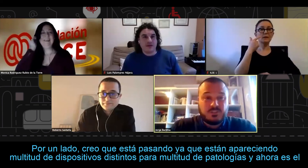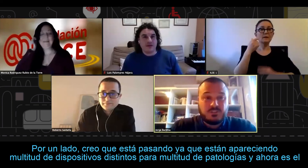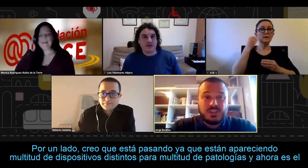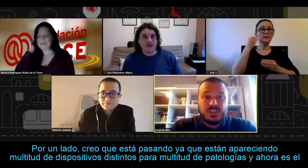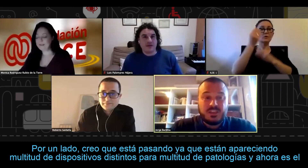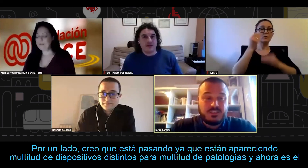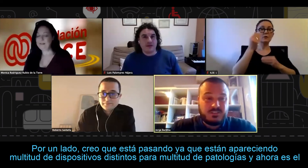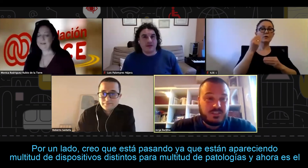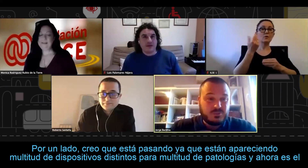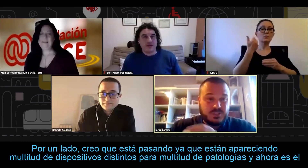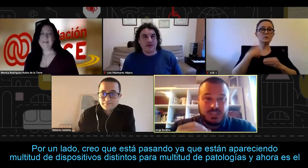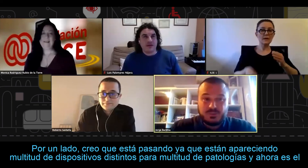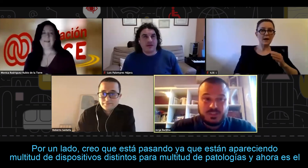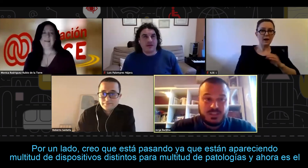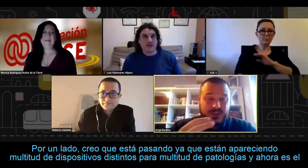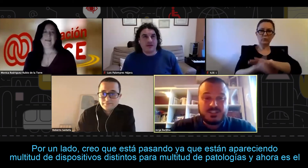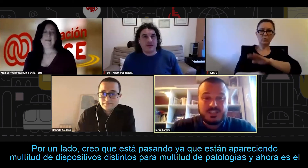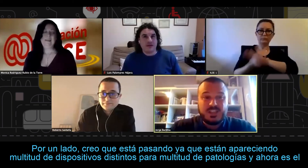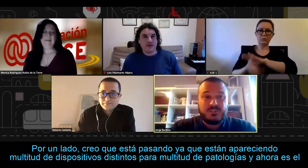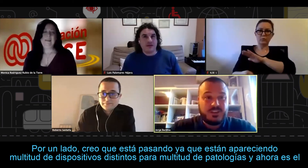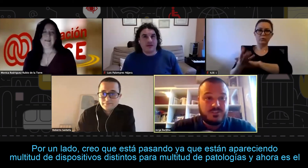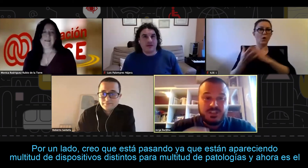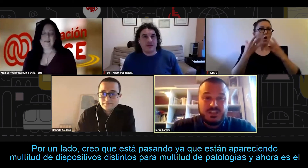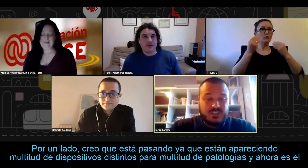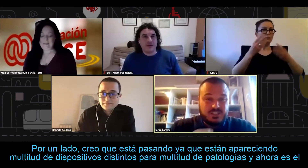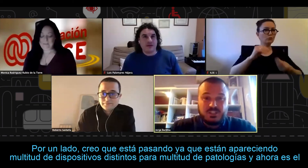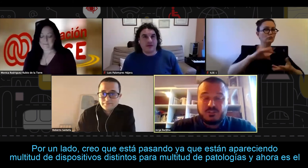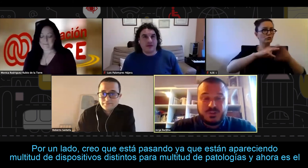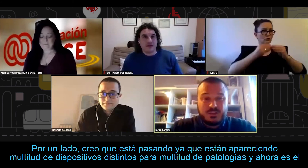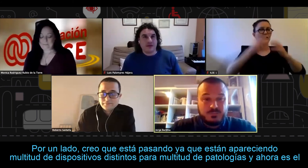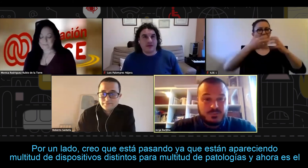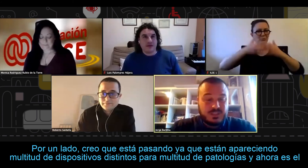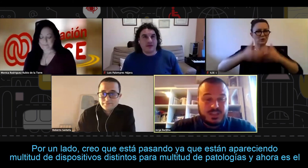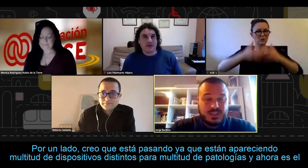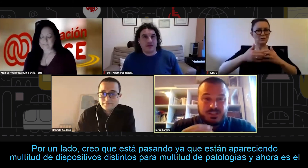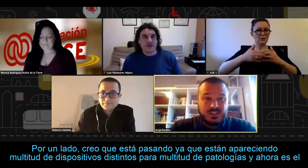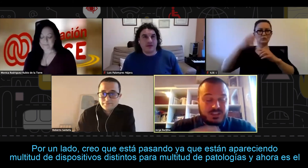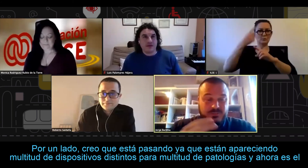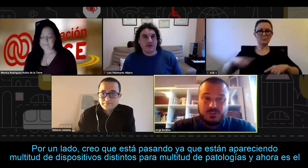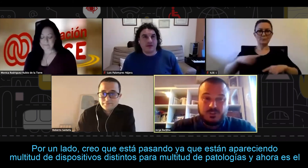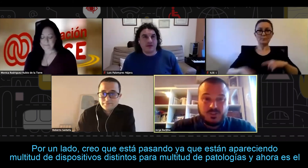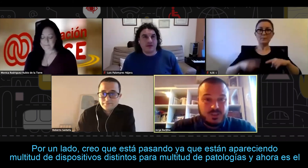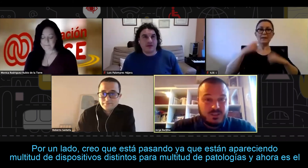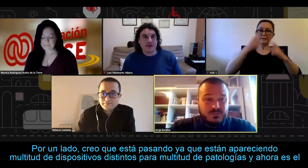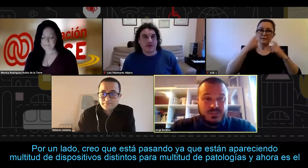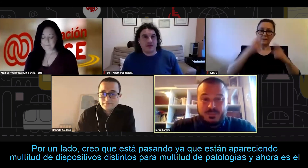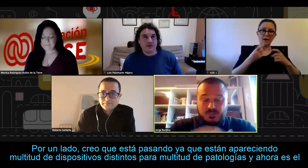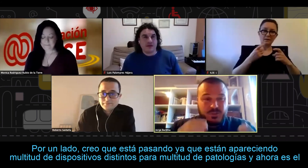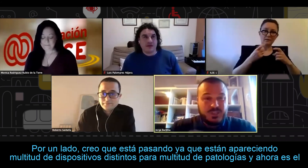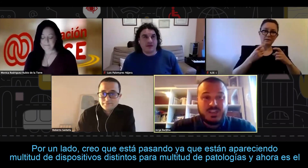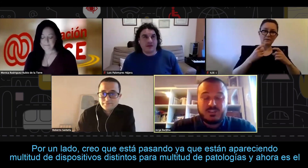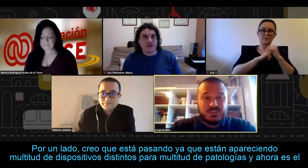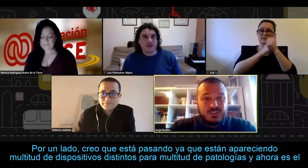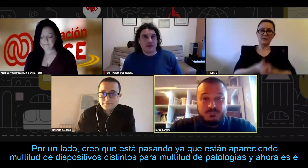multitud de dispositivos, de devices, de wearables distintos para tratar, seguir multitud de